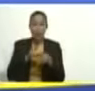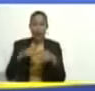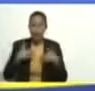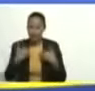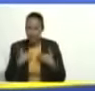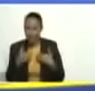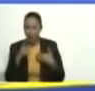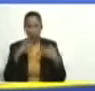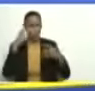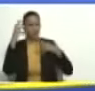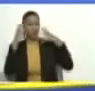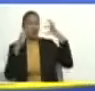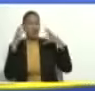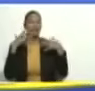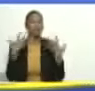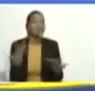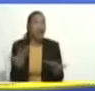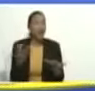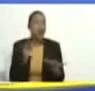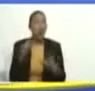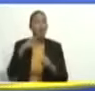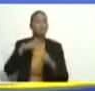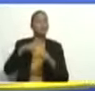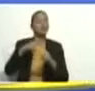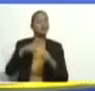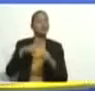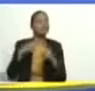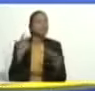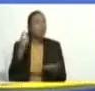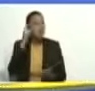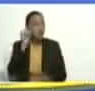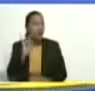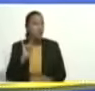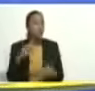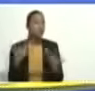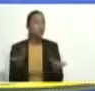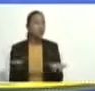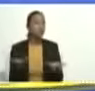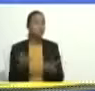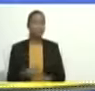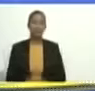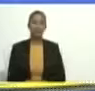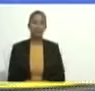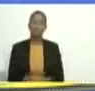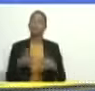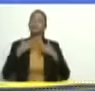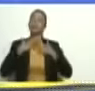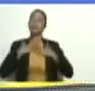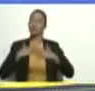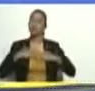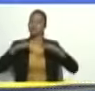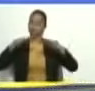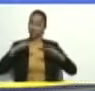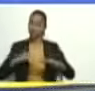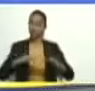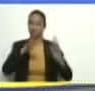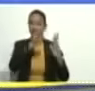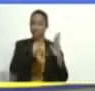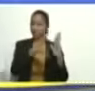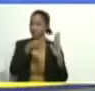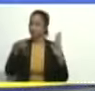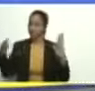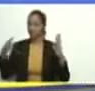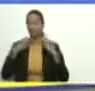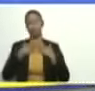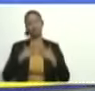gozoso. Tormento gozoso. Así que alinear la agenda. Y le digo a todo